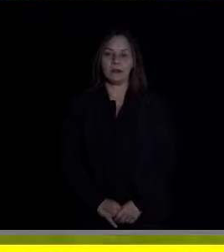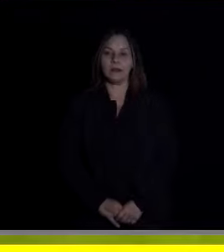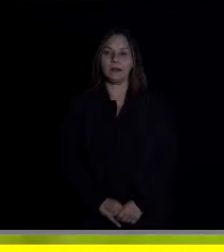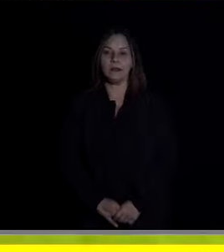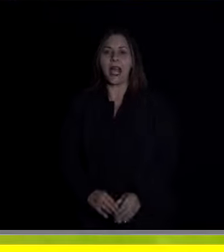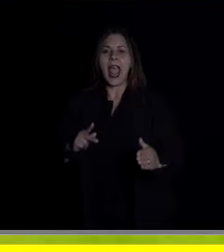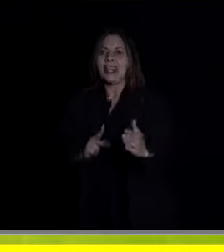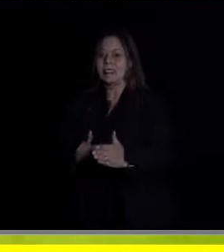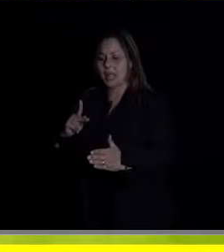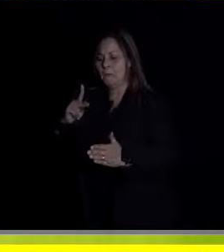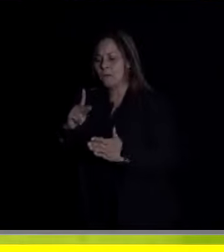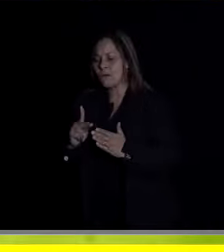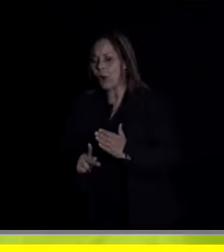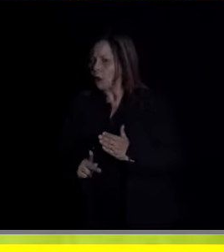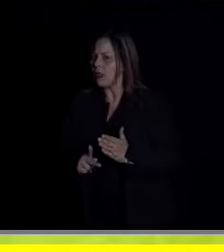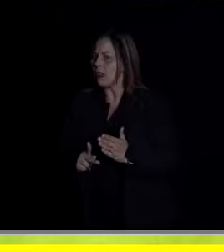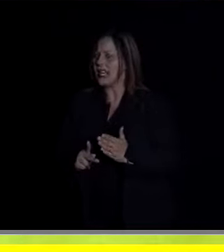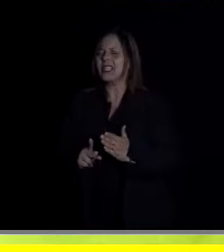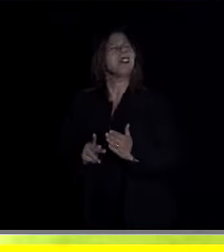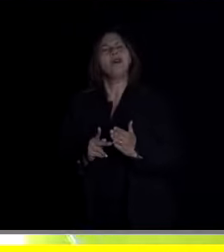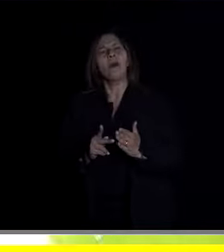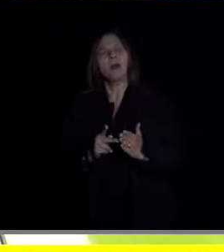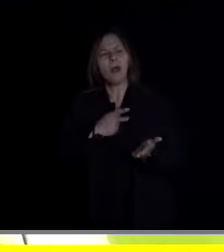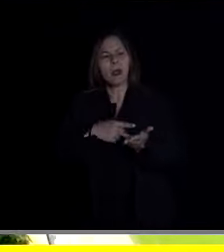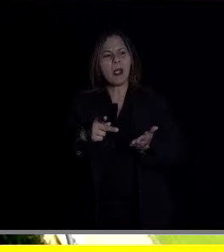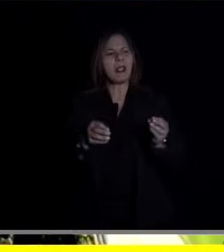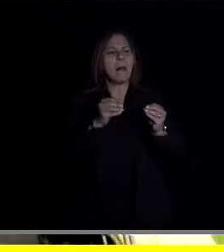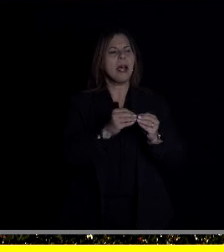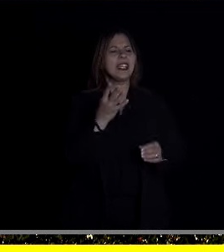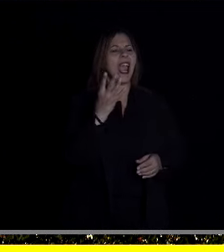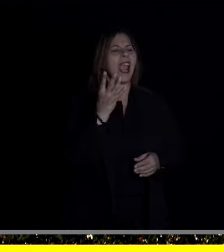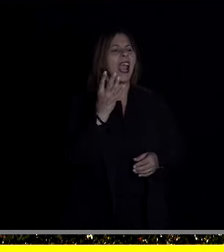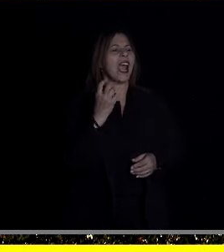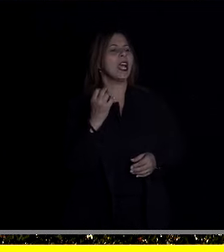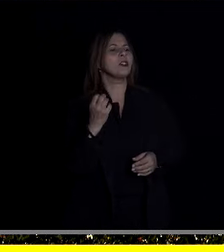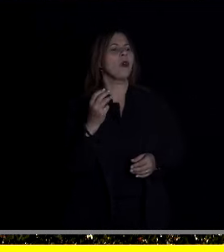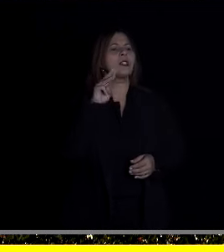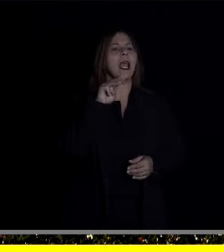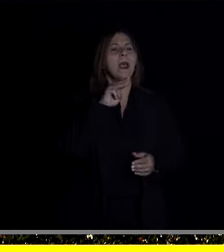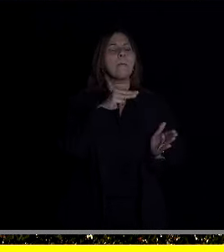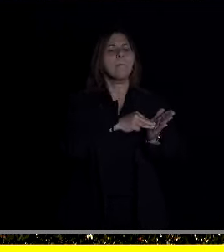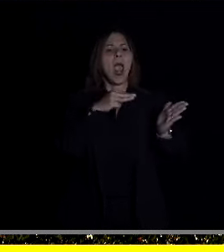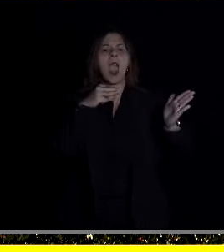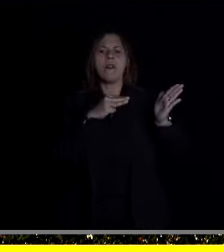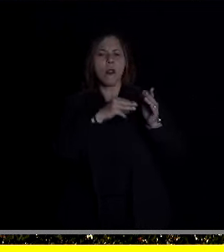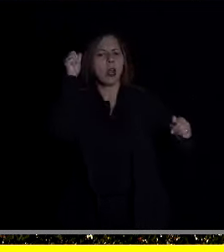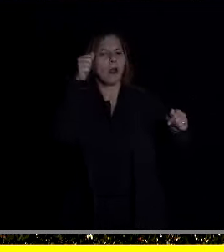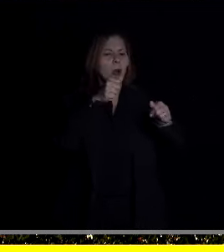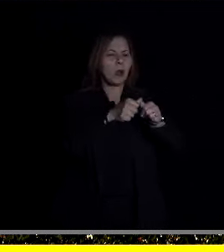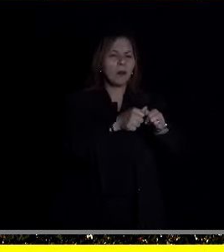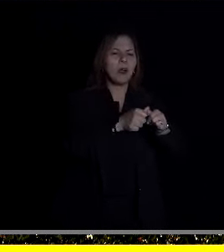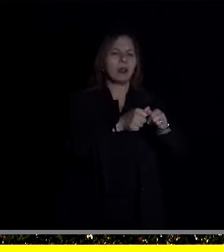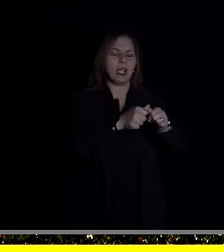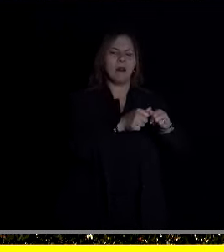Este proyecto requirió una inversión de más de 14 millones y recordemos que la recomendación en un momento fue demoler